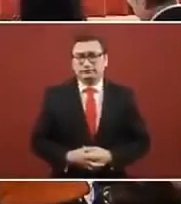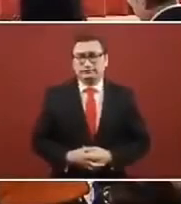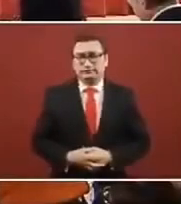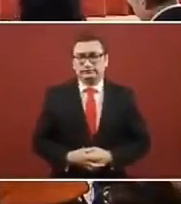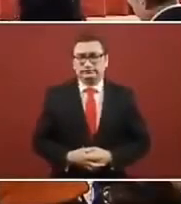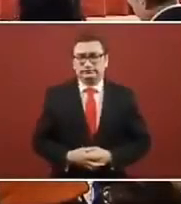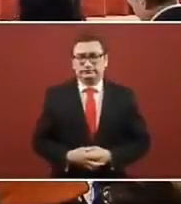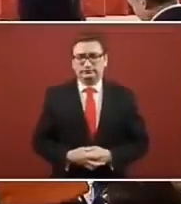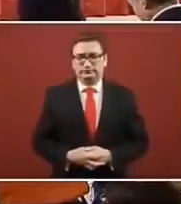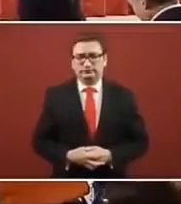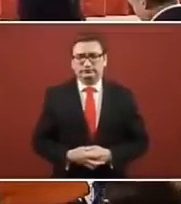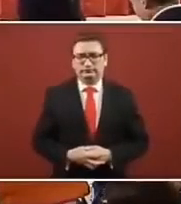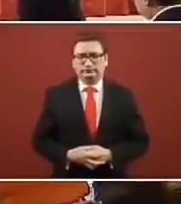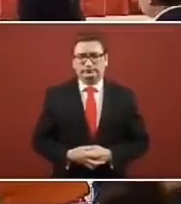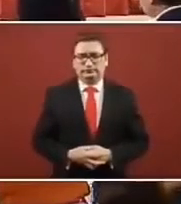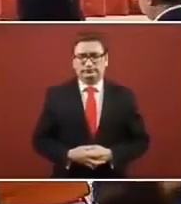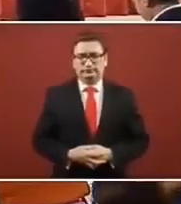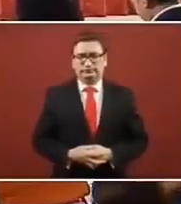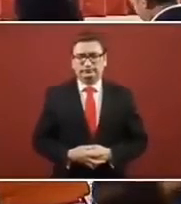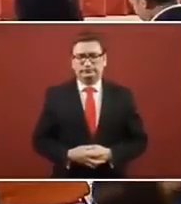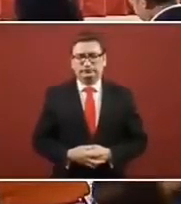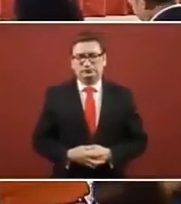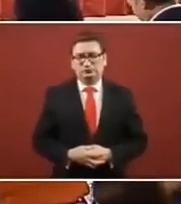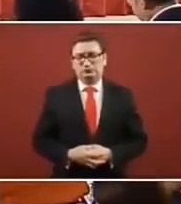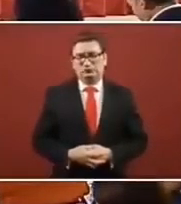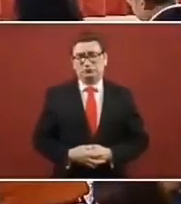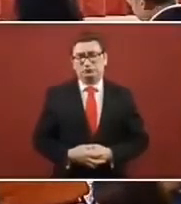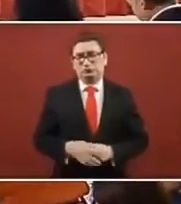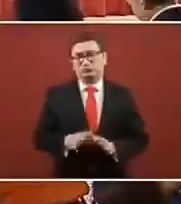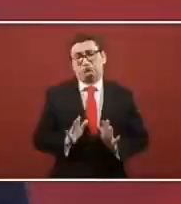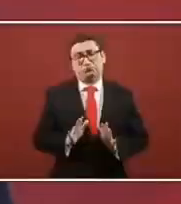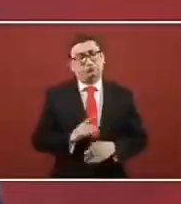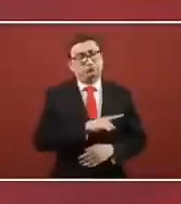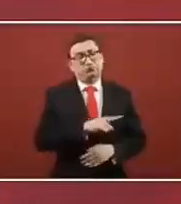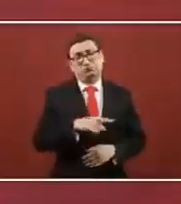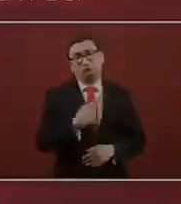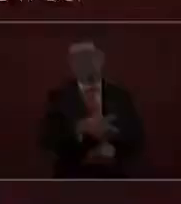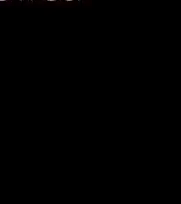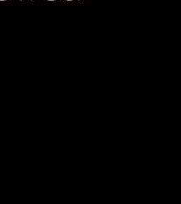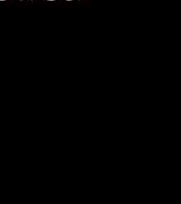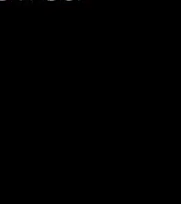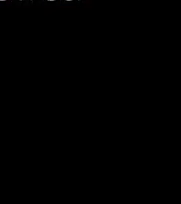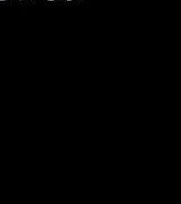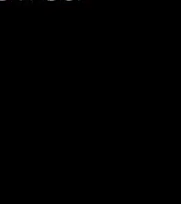Pues mire, están en su derecho, están ejerciendo su libertad.